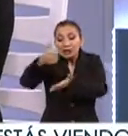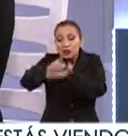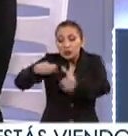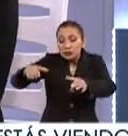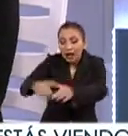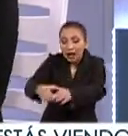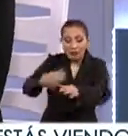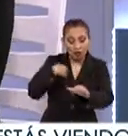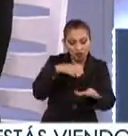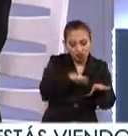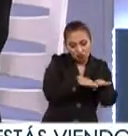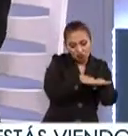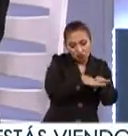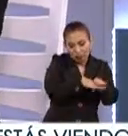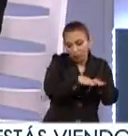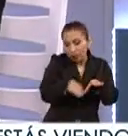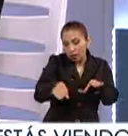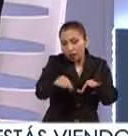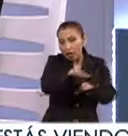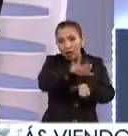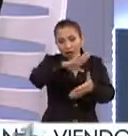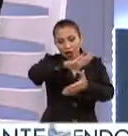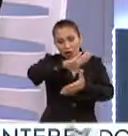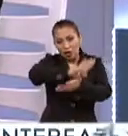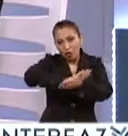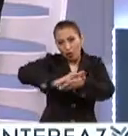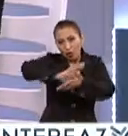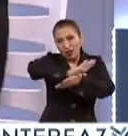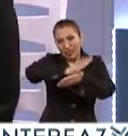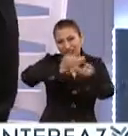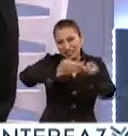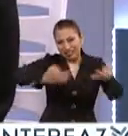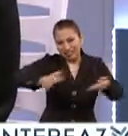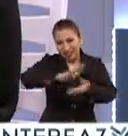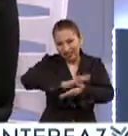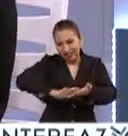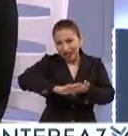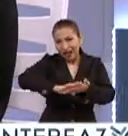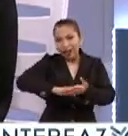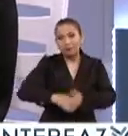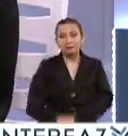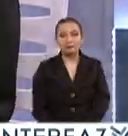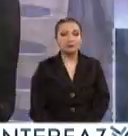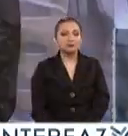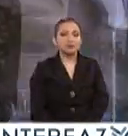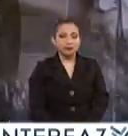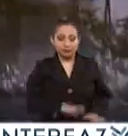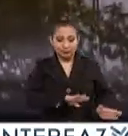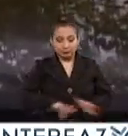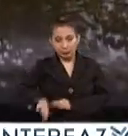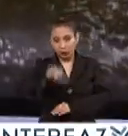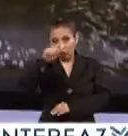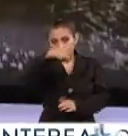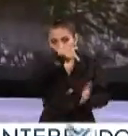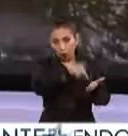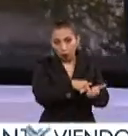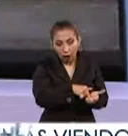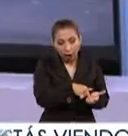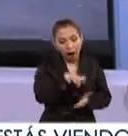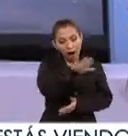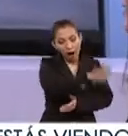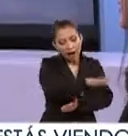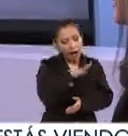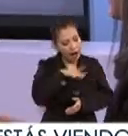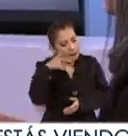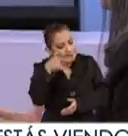por estar dentro del continente, acá en la placa sumergida. Hay otra zona donde también